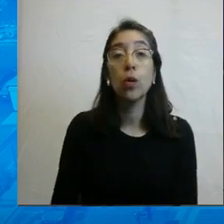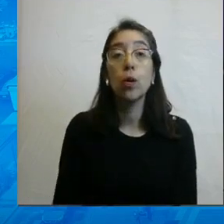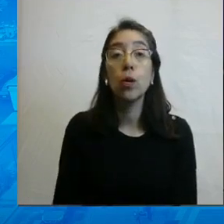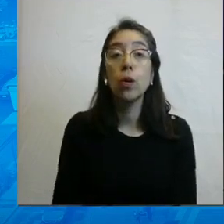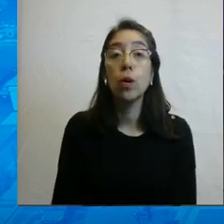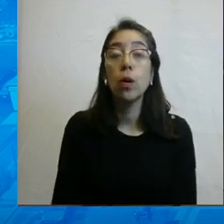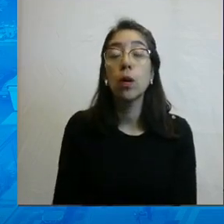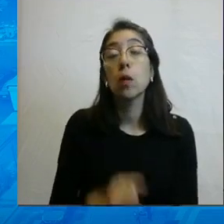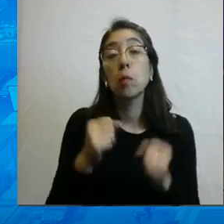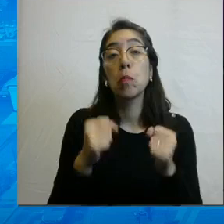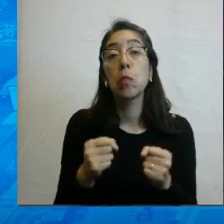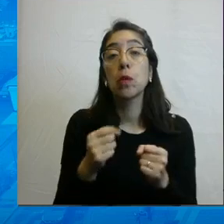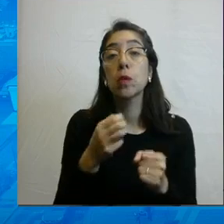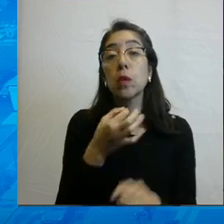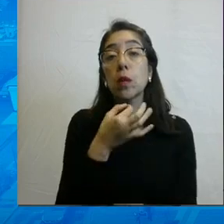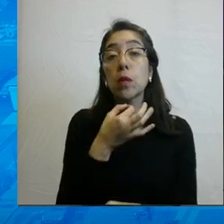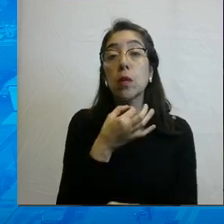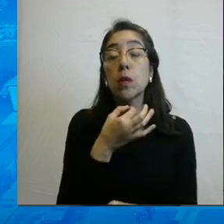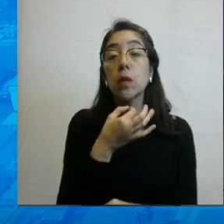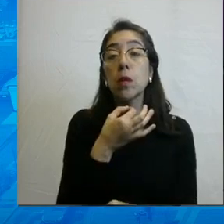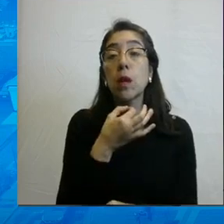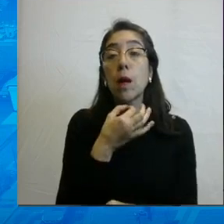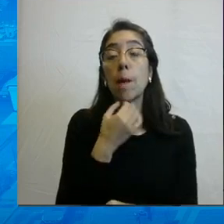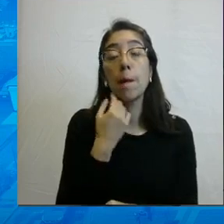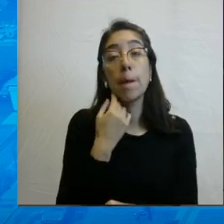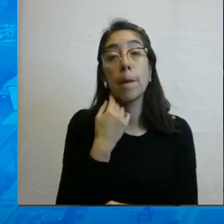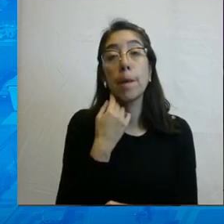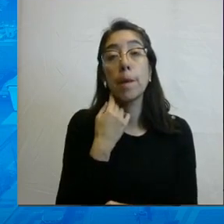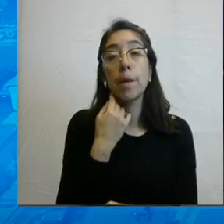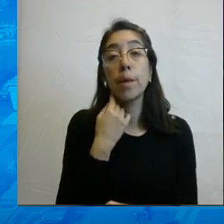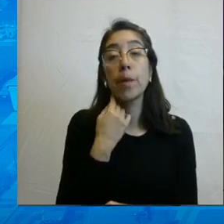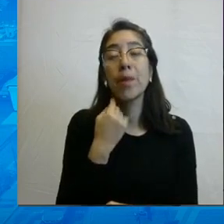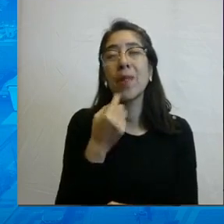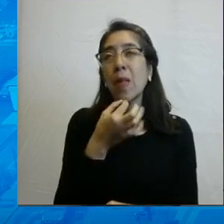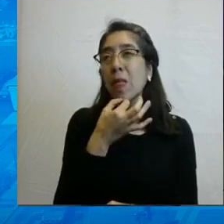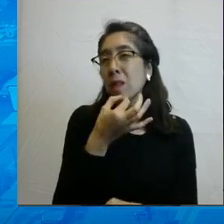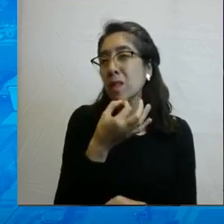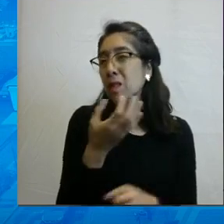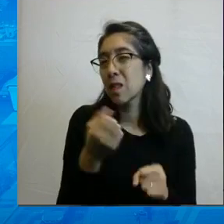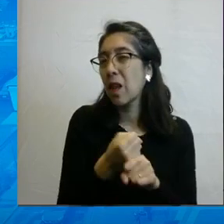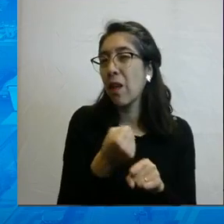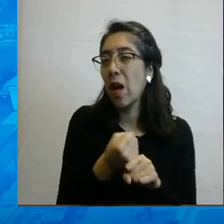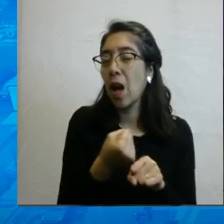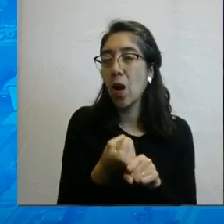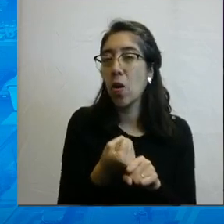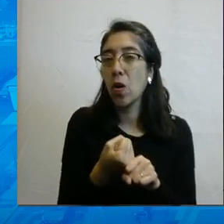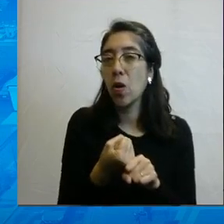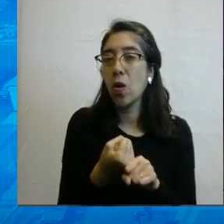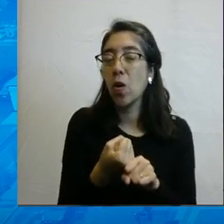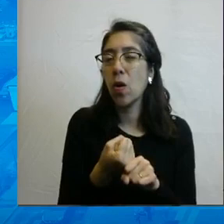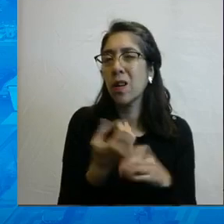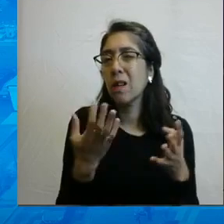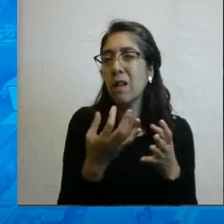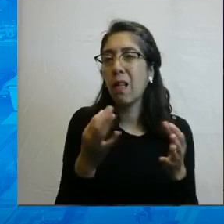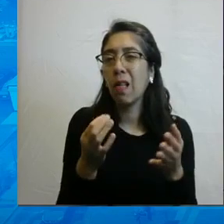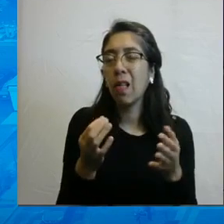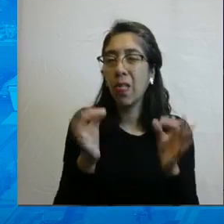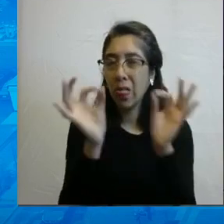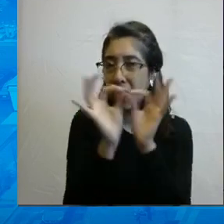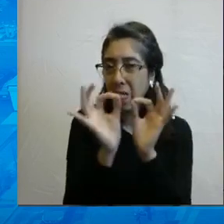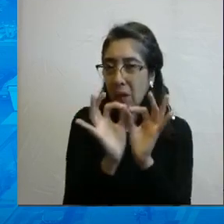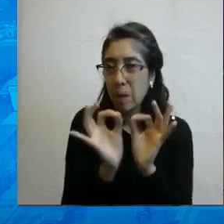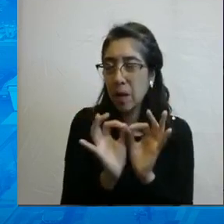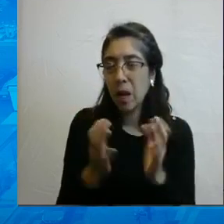se pudiese de alguna manera hacer una mesa de trabajo donde se pudiese analizar en detalle el informe de